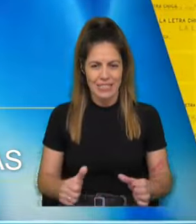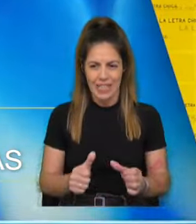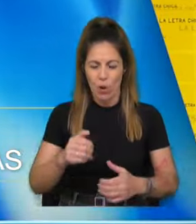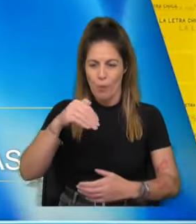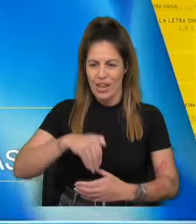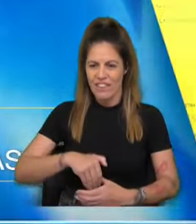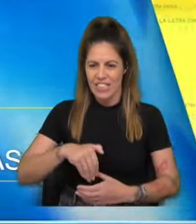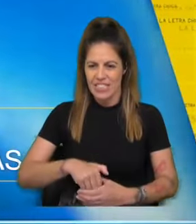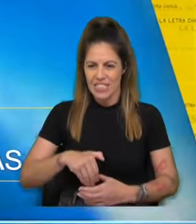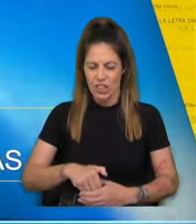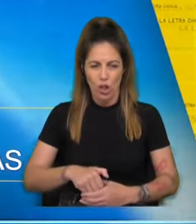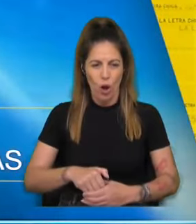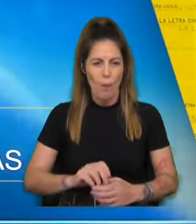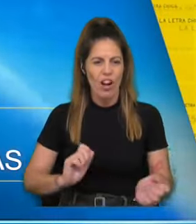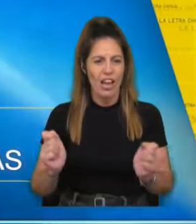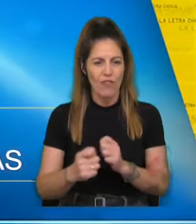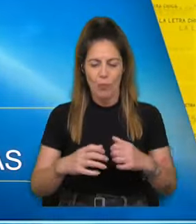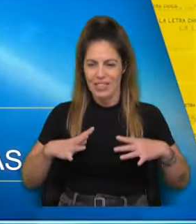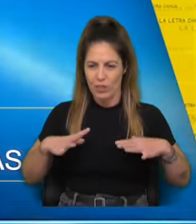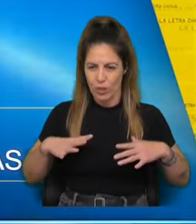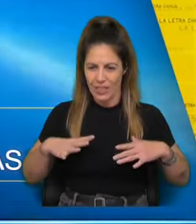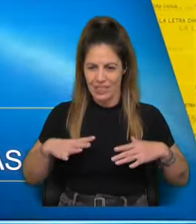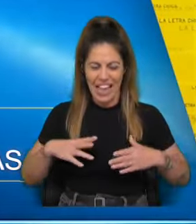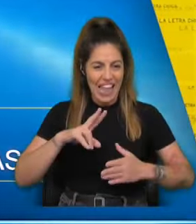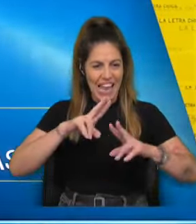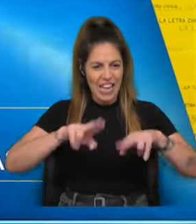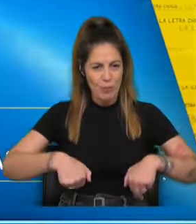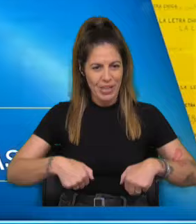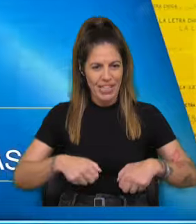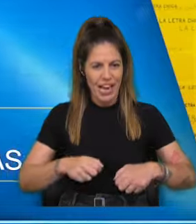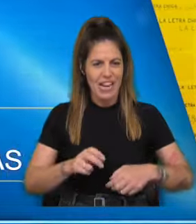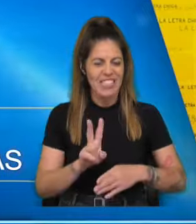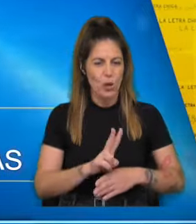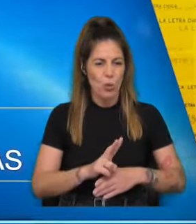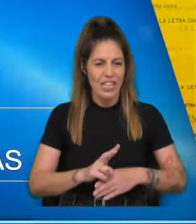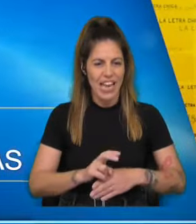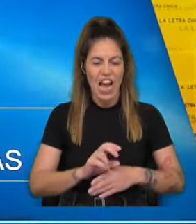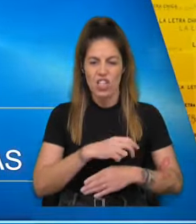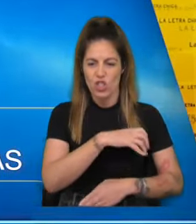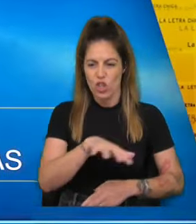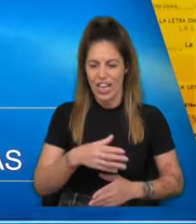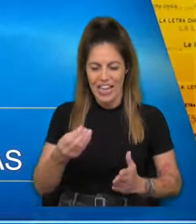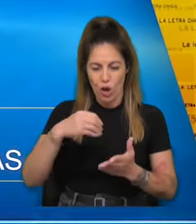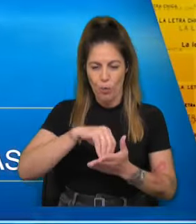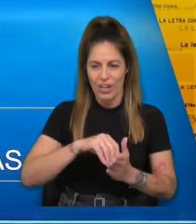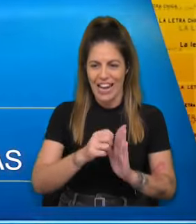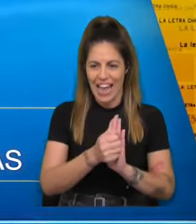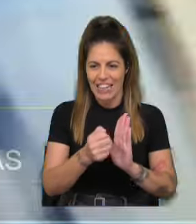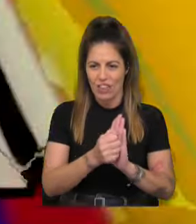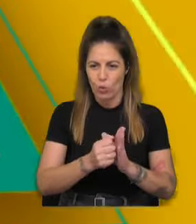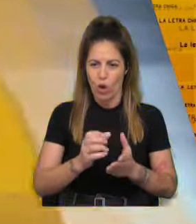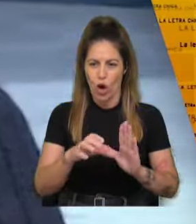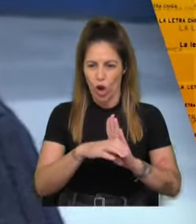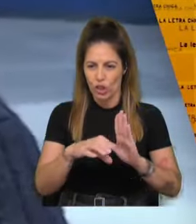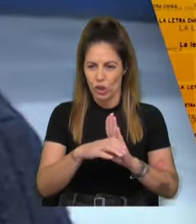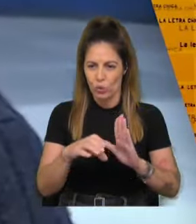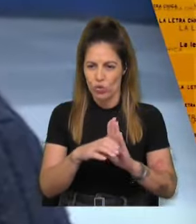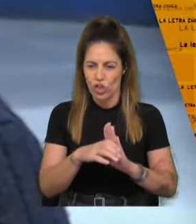plebiscito por la reforma de la seguridad Social es decir eliminar la reforma de seguridad social e incorporar algunos artículos en la Constitución